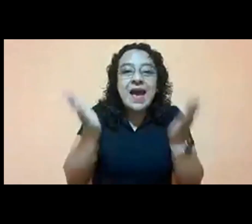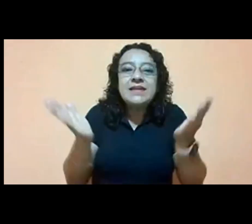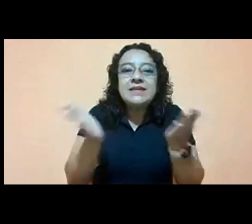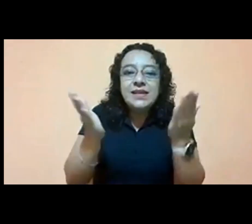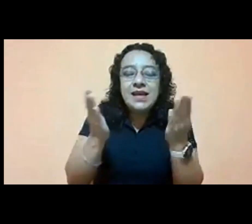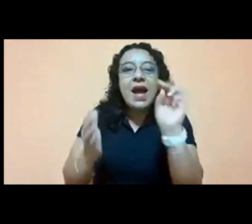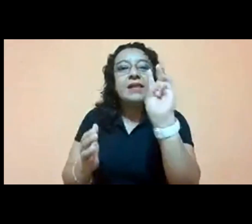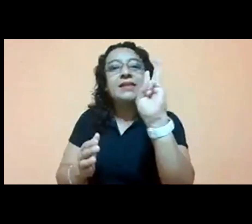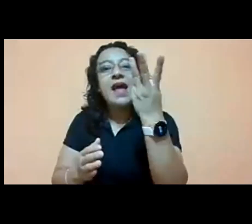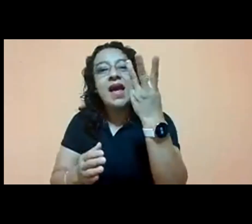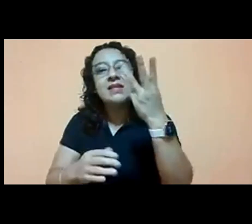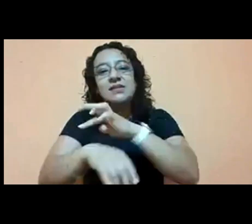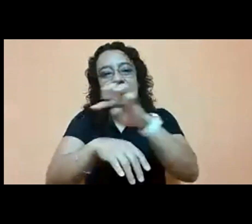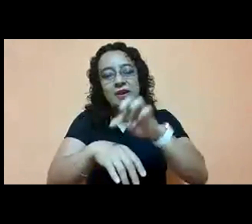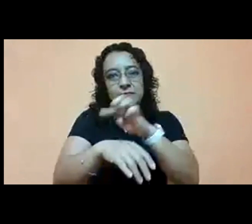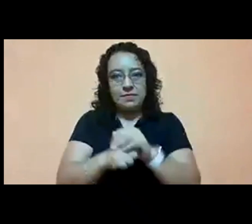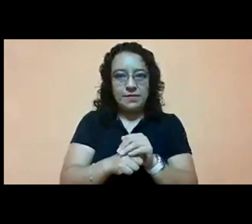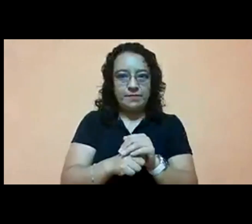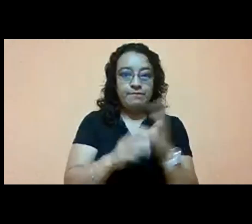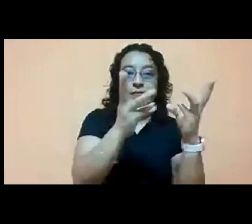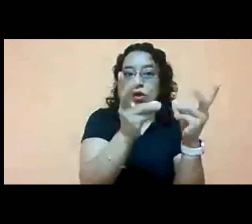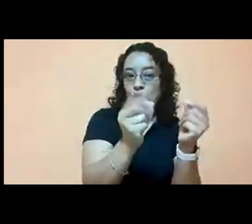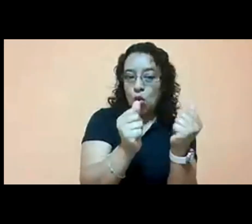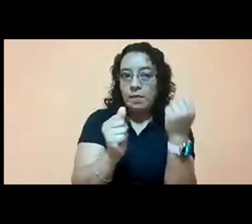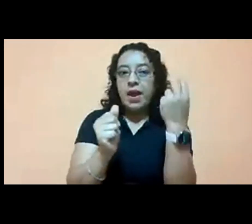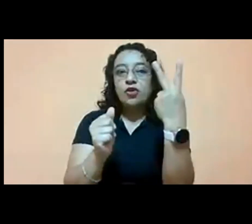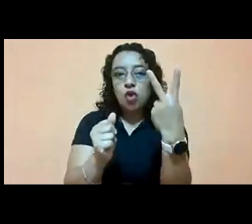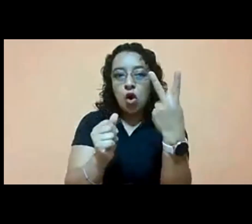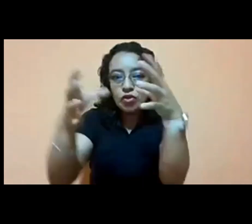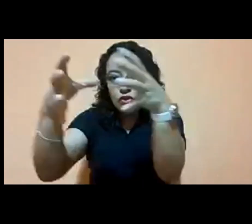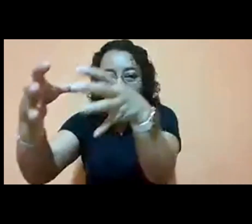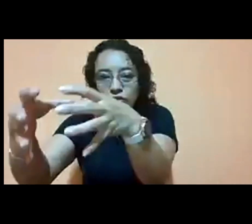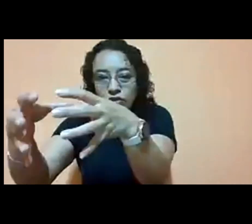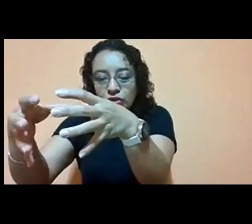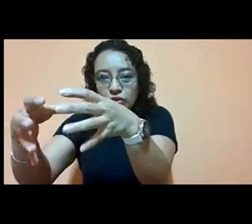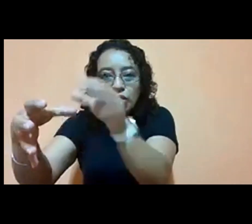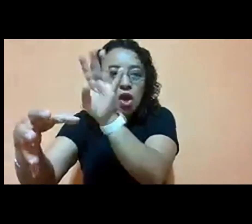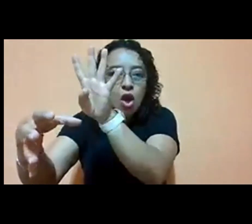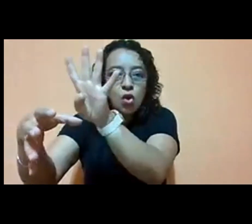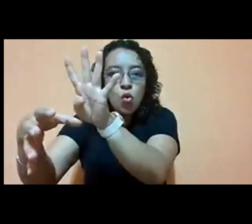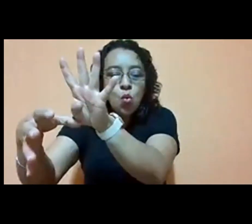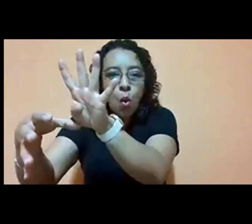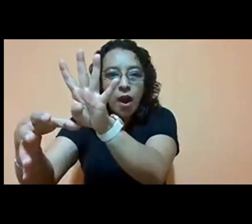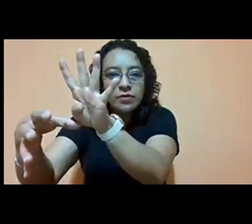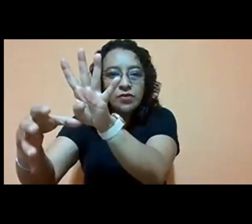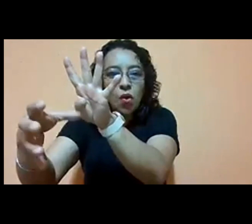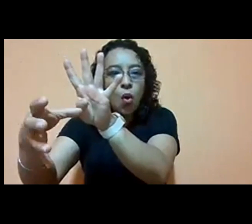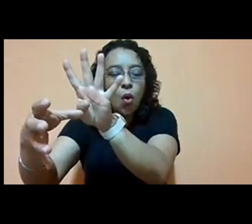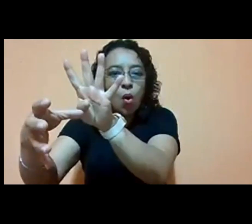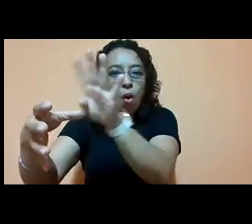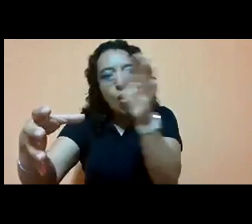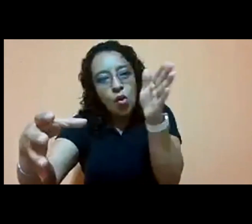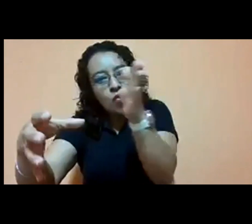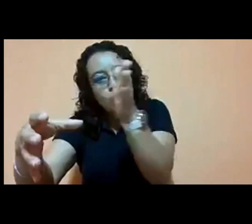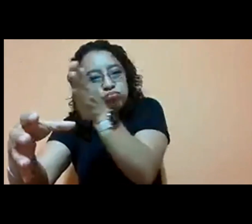van a estar comprendidos los estudiantes de cuarto primaria hasta el nivel medio ciclo